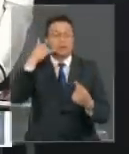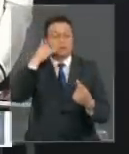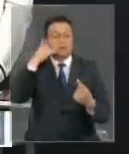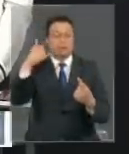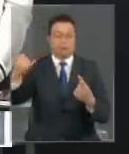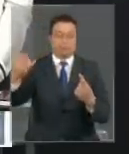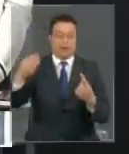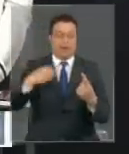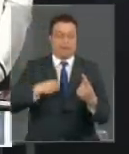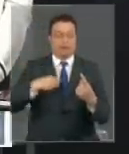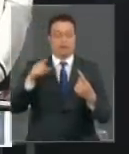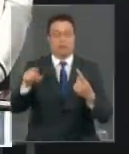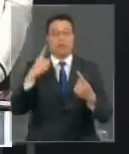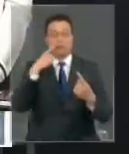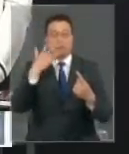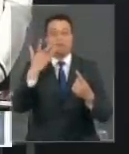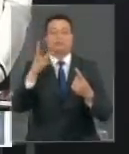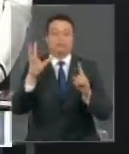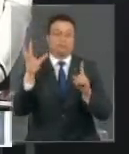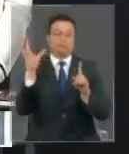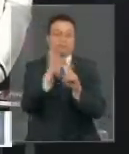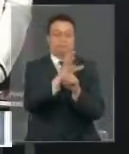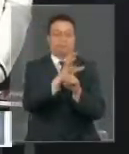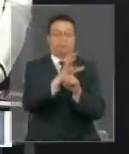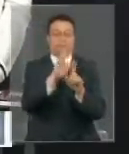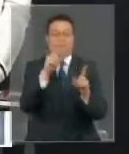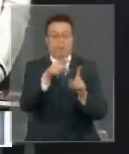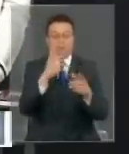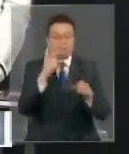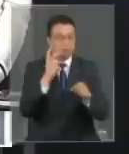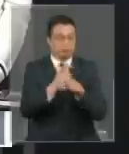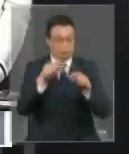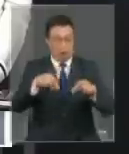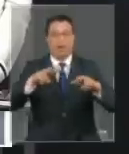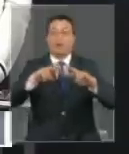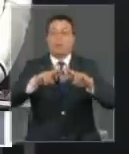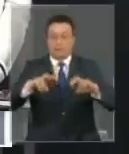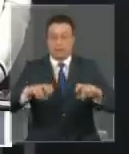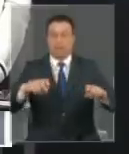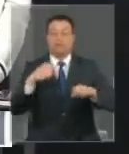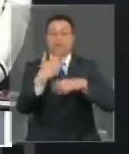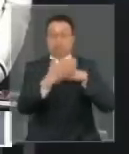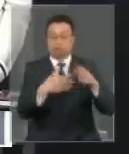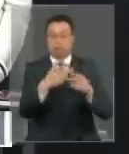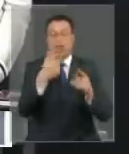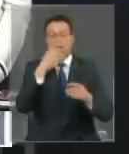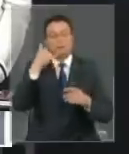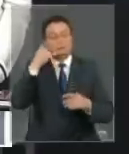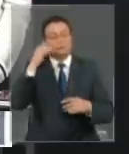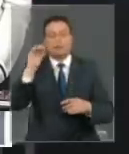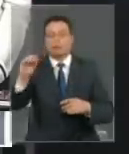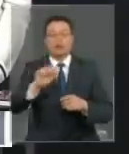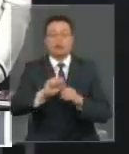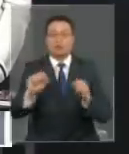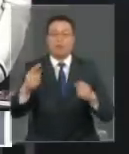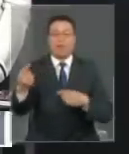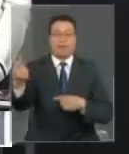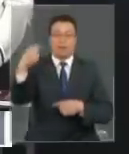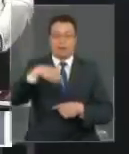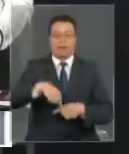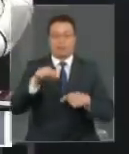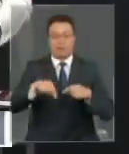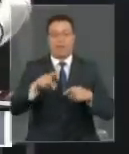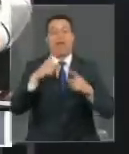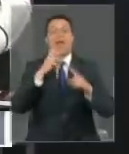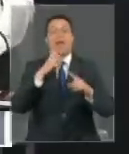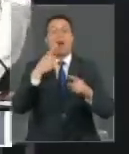canal que él habría sido víctima de un asalto en una situación que se está investigando y se excusó de poder participar. Se estaban realizando los